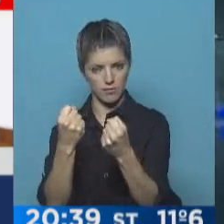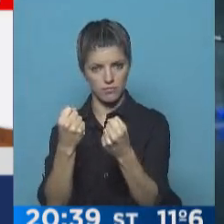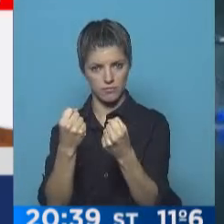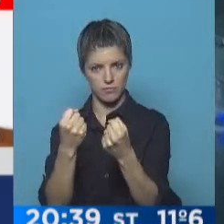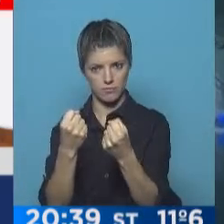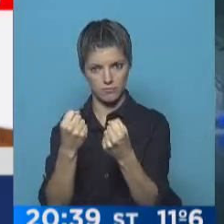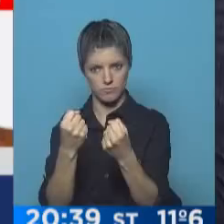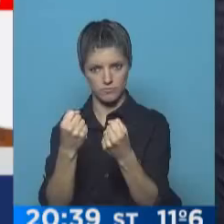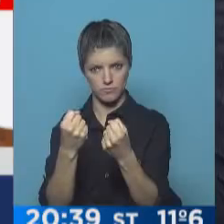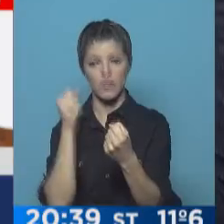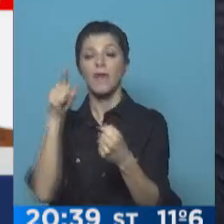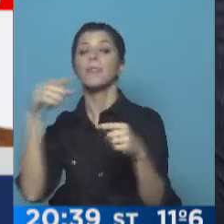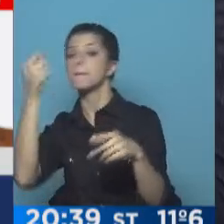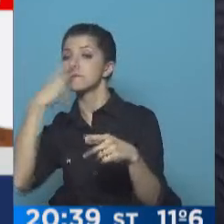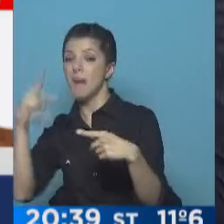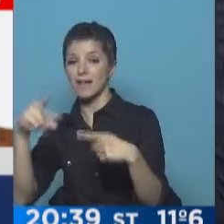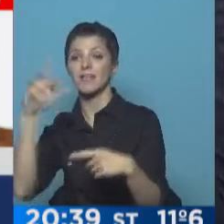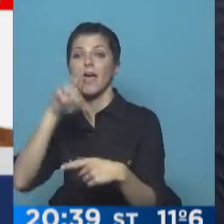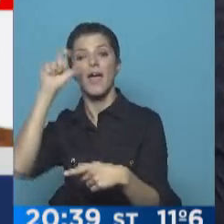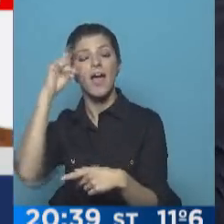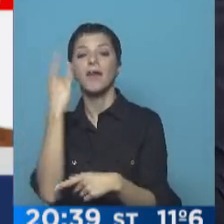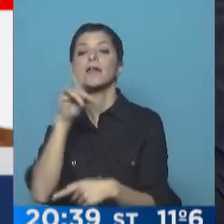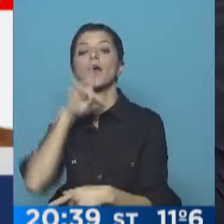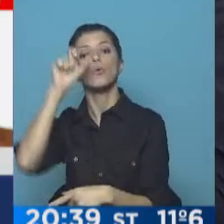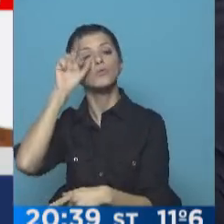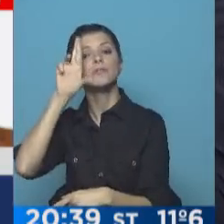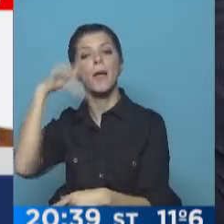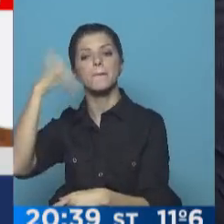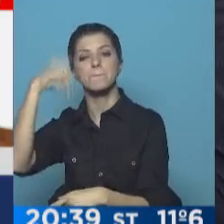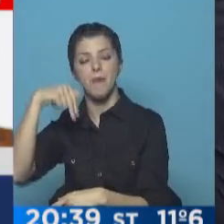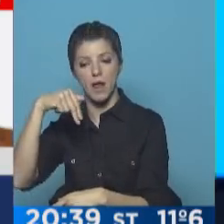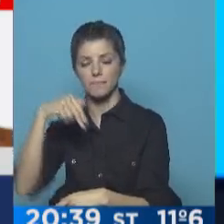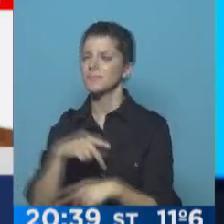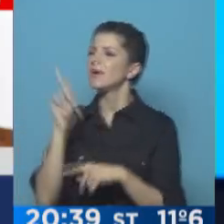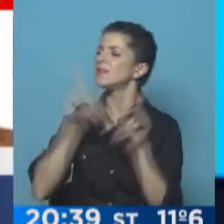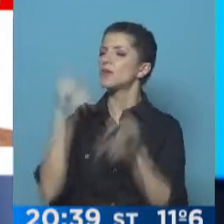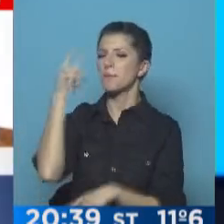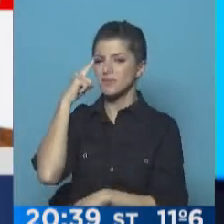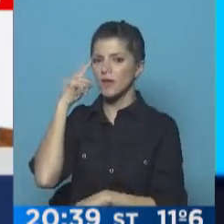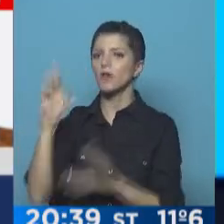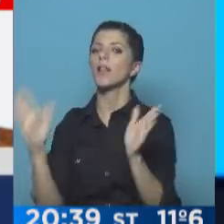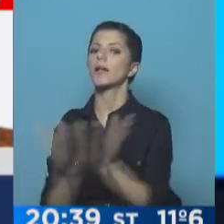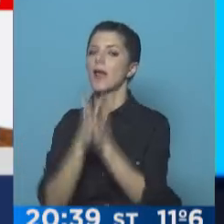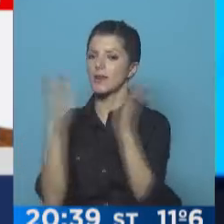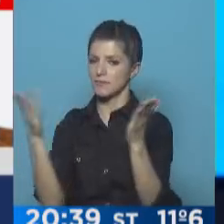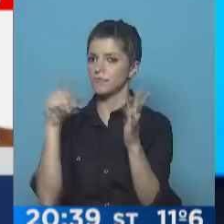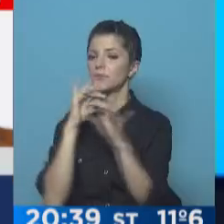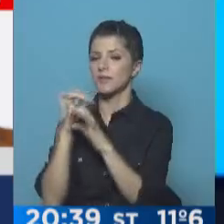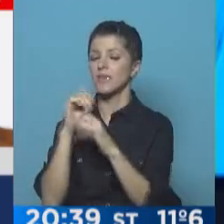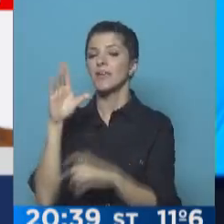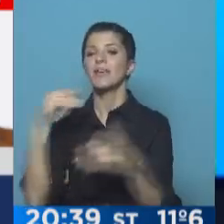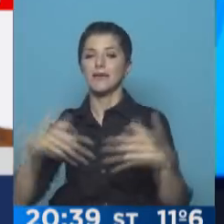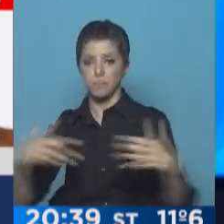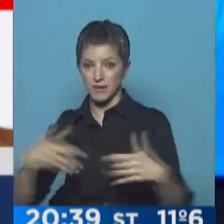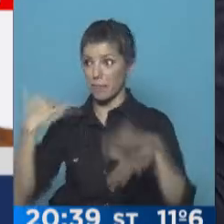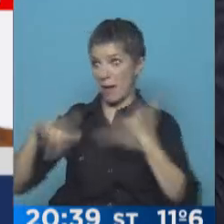fuerte del macrismo, que era Carlos Reutemann. Claro. Sin embargo, los que creyeron en Clarín y en Lilita, para finalizar, porque nos